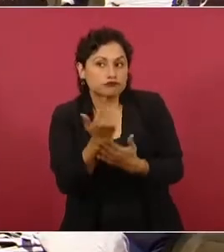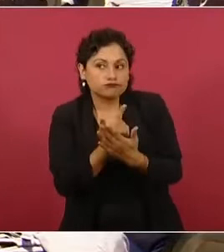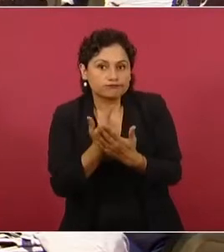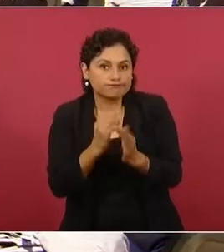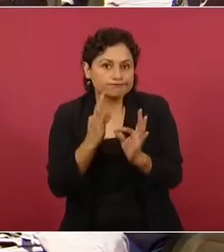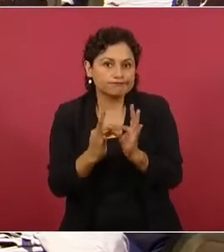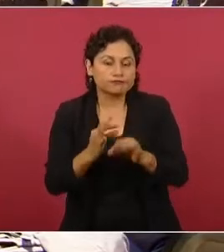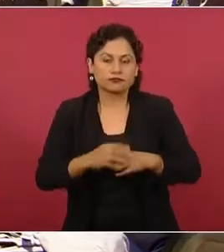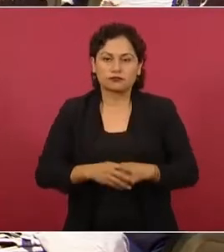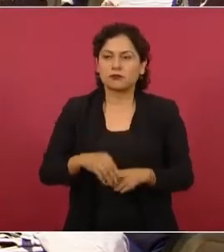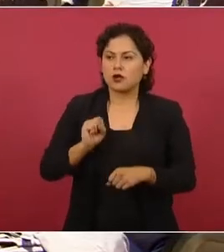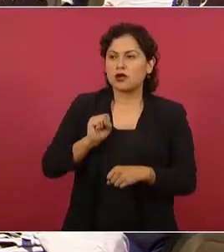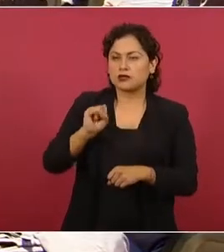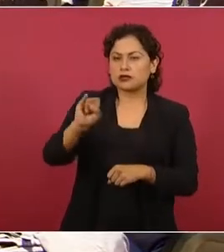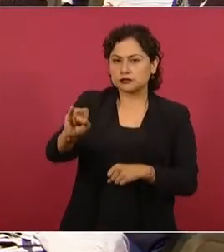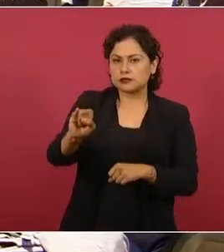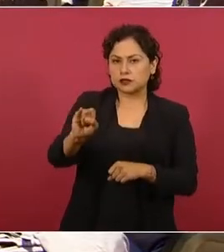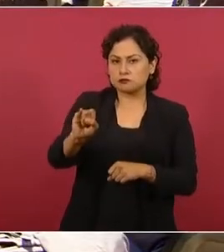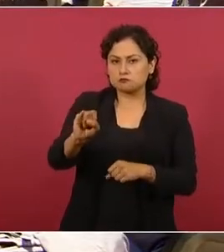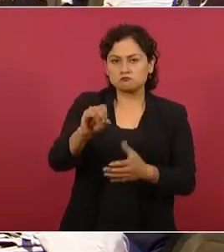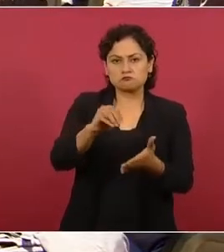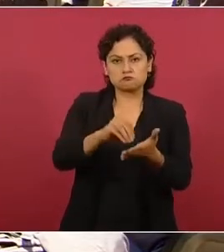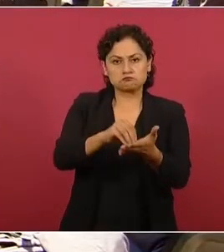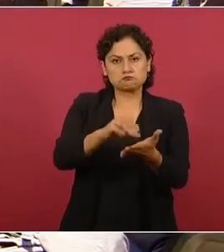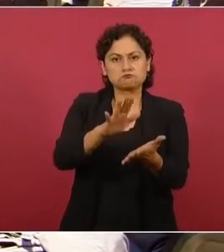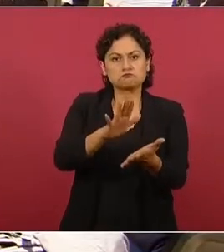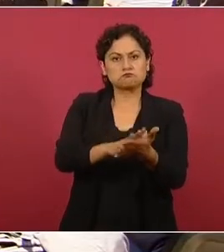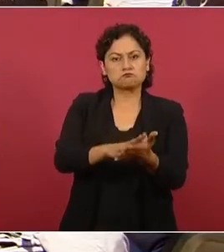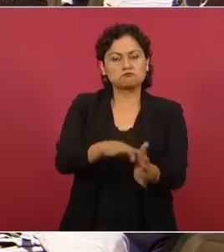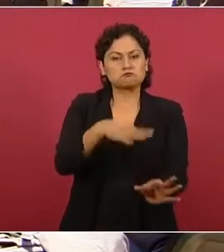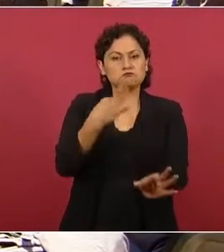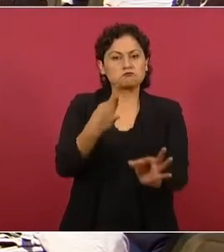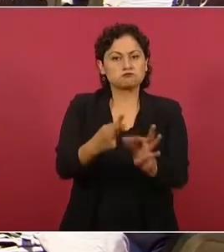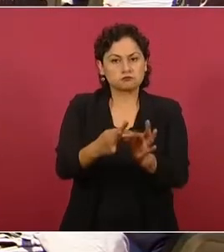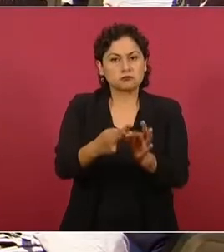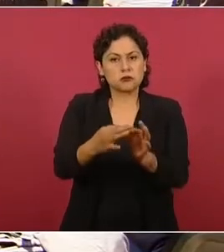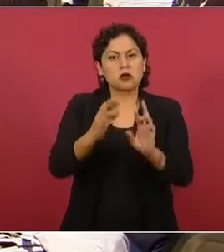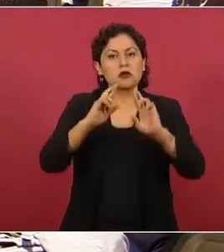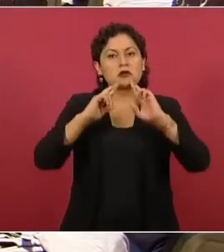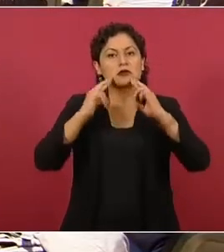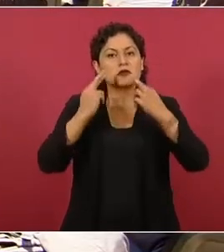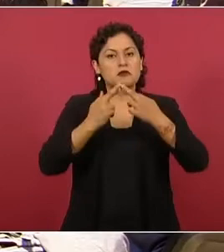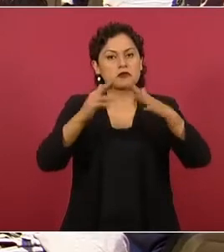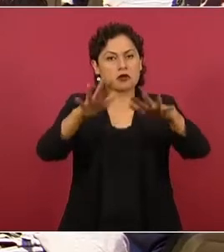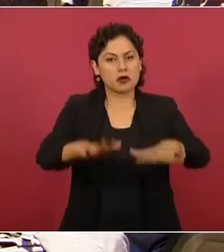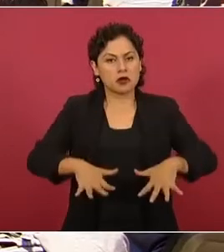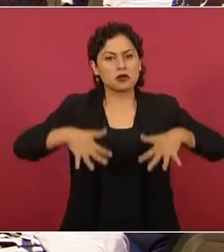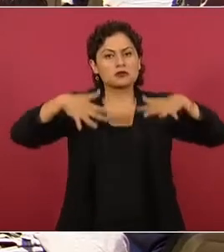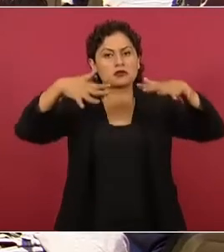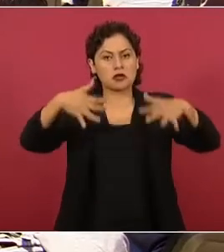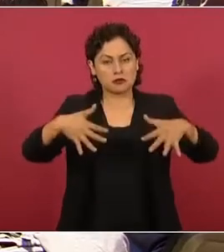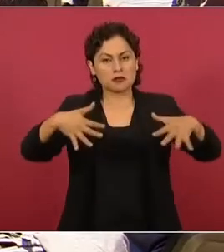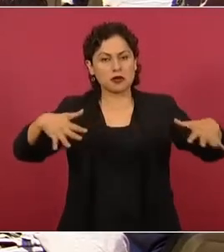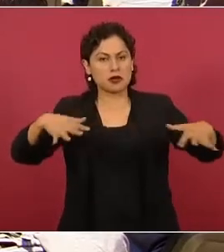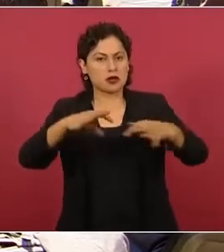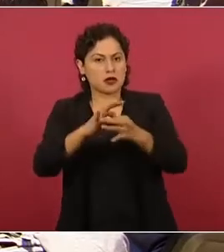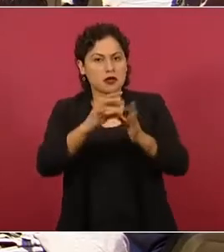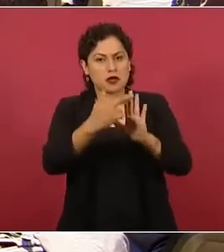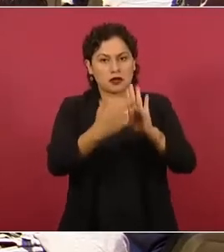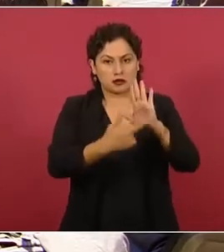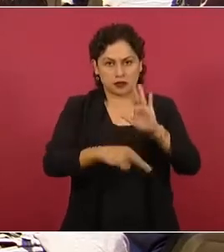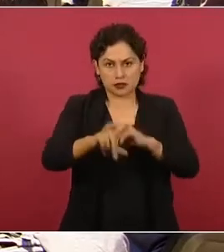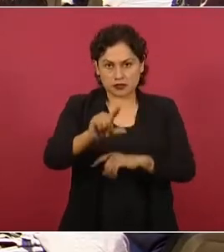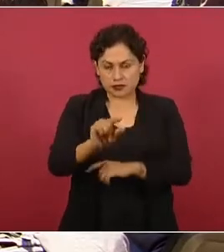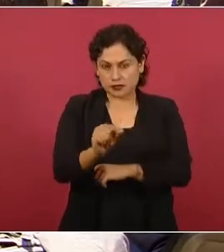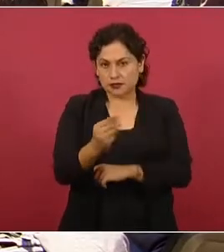Presidente, informo que existe el quórum para celebrar esta sesión, esta Asamblea General, conforme a la regla 73